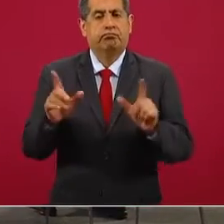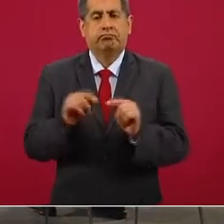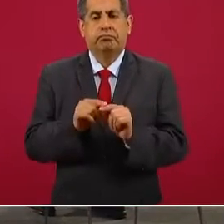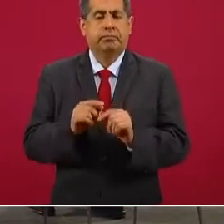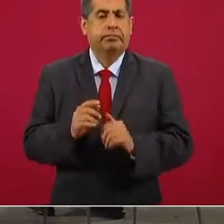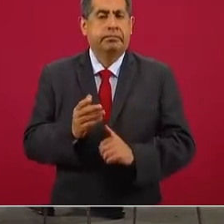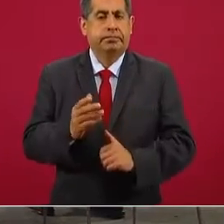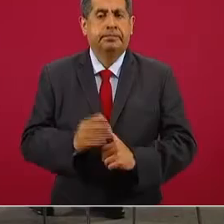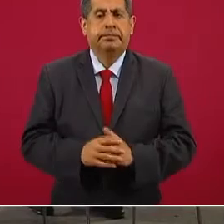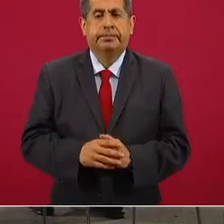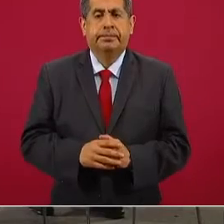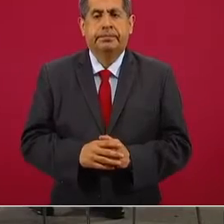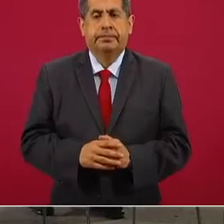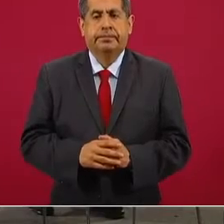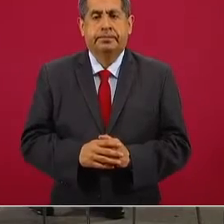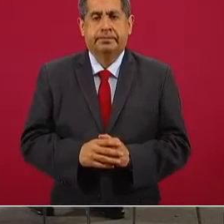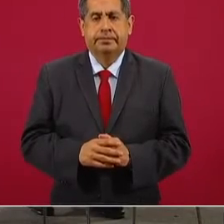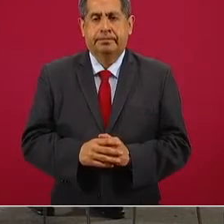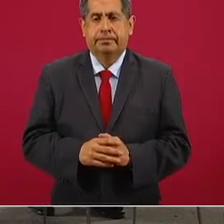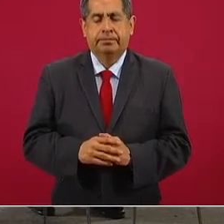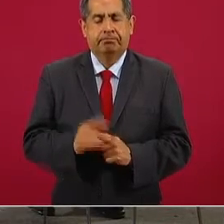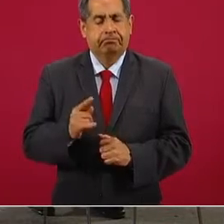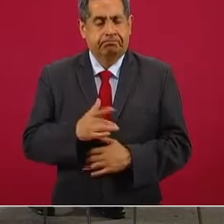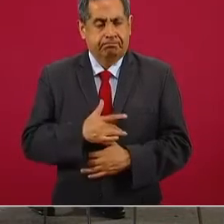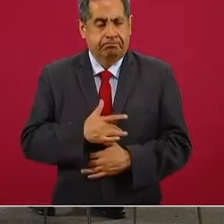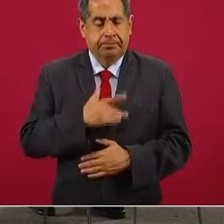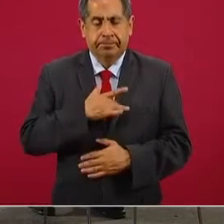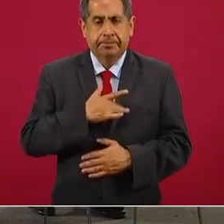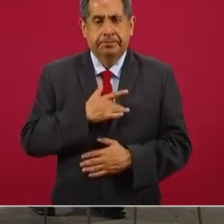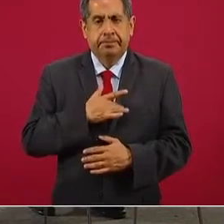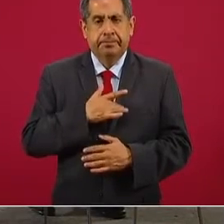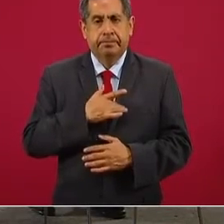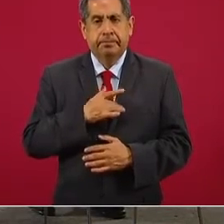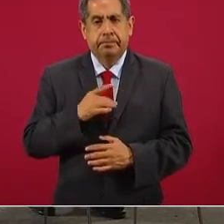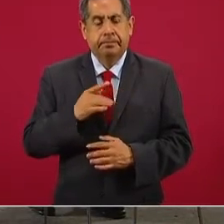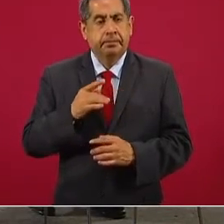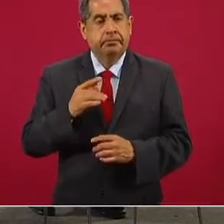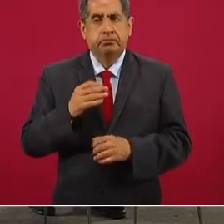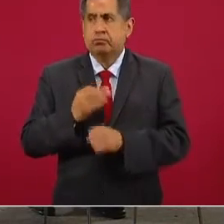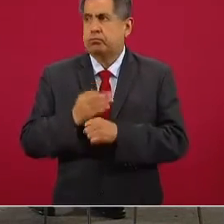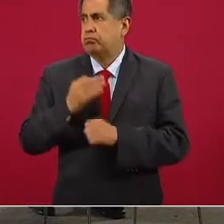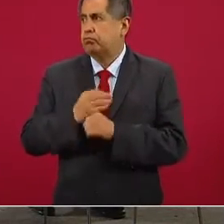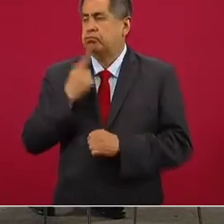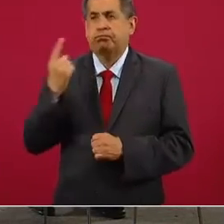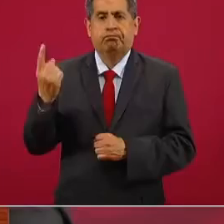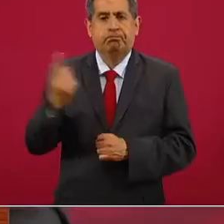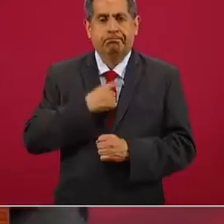compartirles uno de estos momentos difíciles, complicados